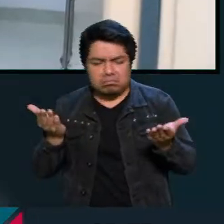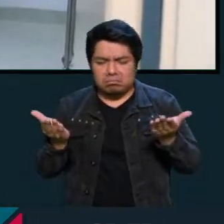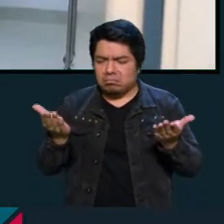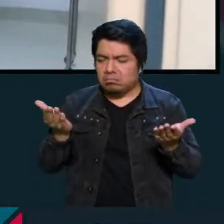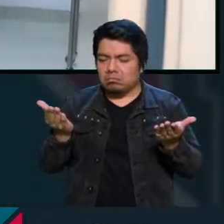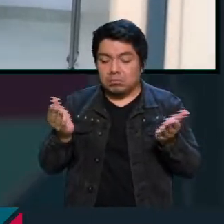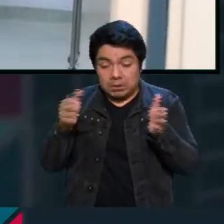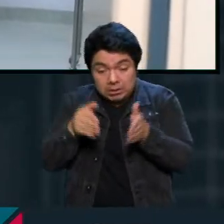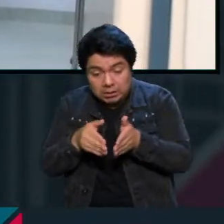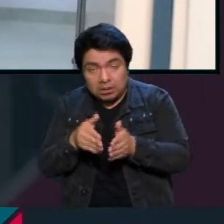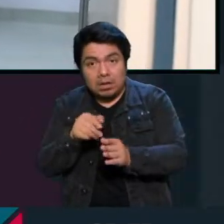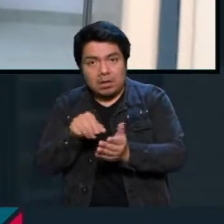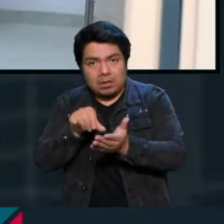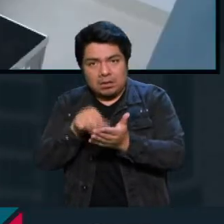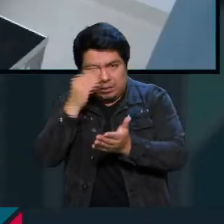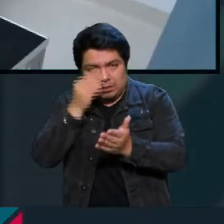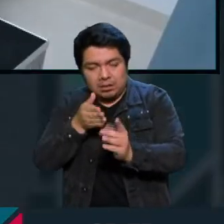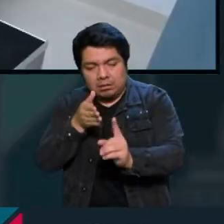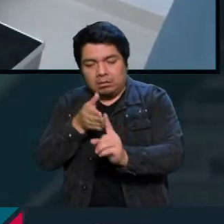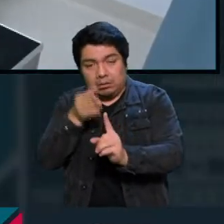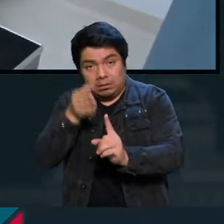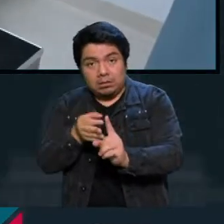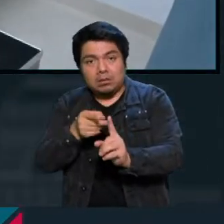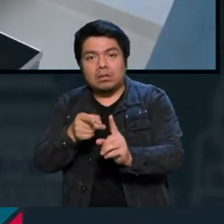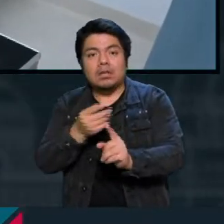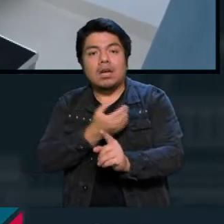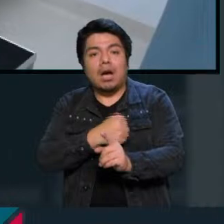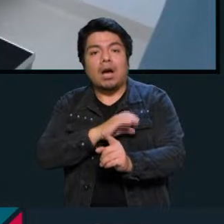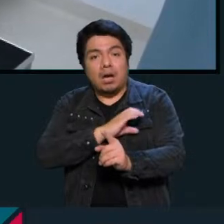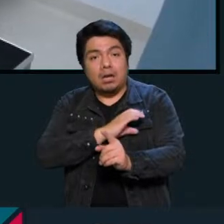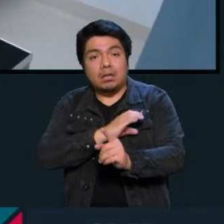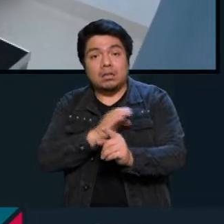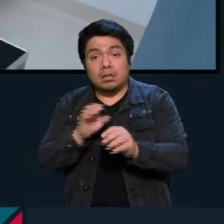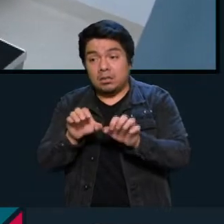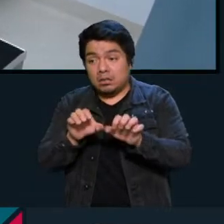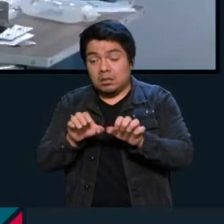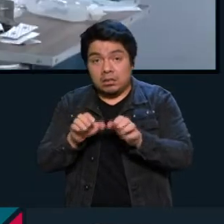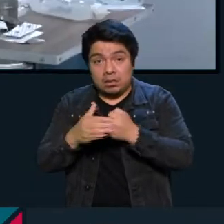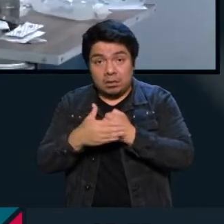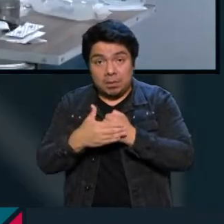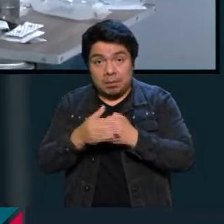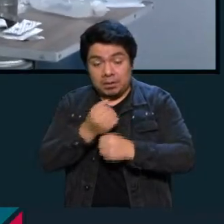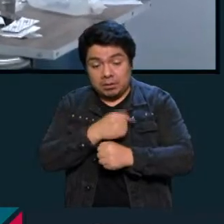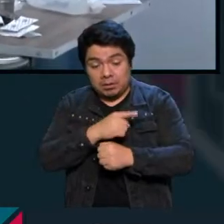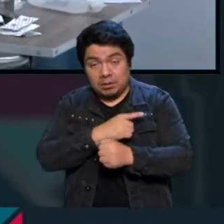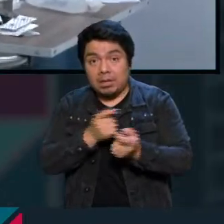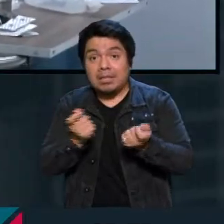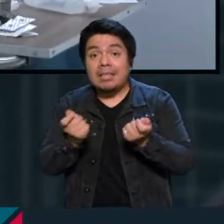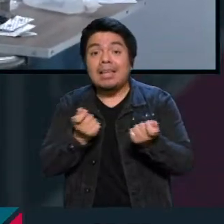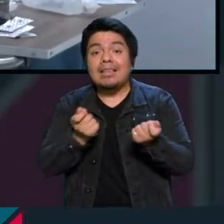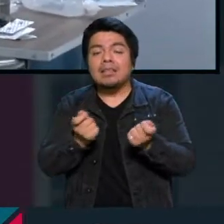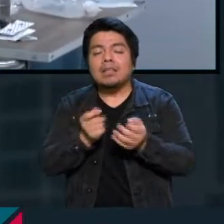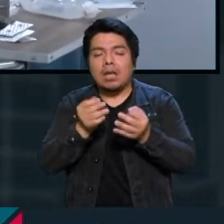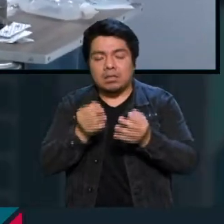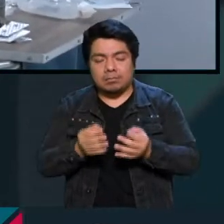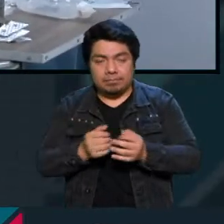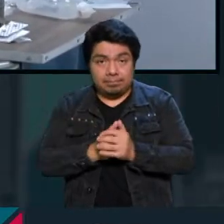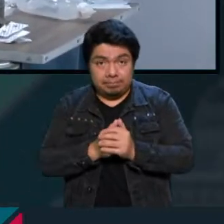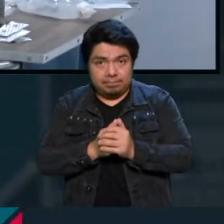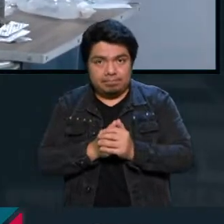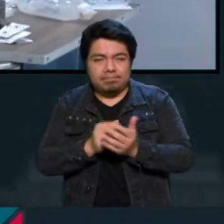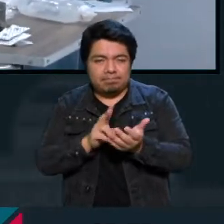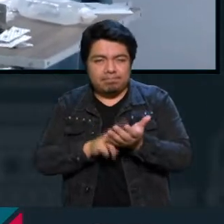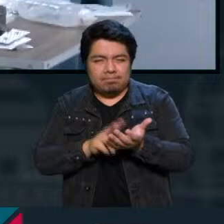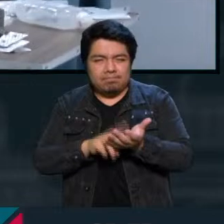que por supuesto tiene que manejar muy bien la doctora Sheinbaum en su equipo de salud para la próxima administración que está a punto de empezar. Y aquí es donde en el